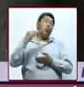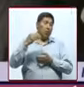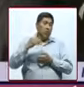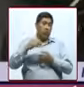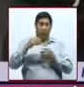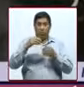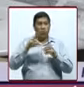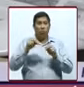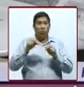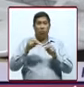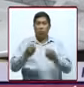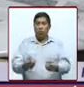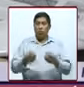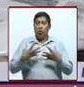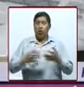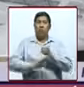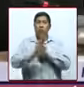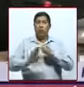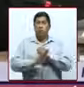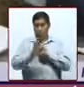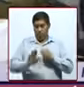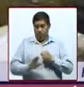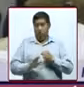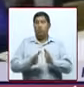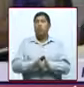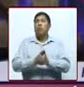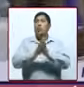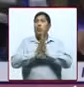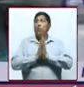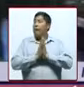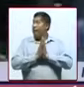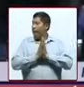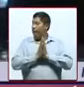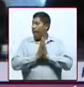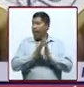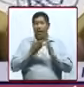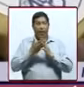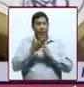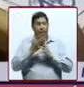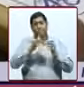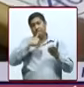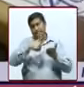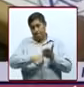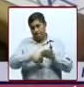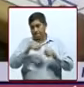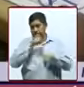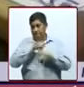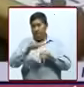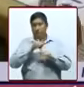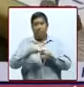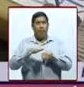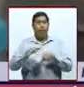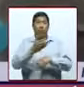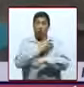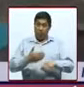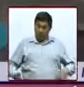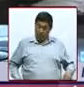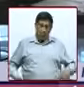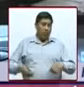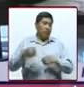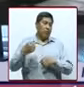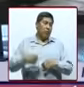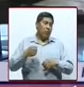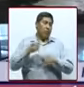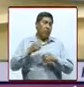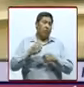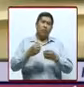presidente Nato de la Asamblea no nos ha dado la garantía. Y vamos a solicitar a través de notas al Pleno o al presidente Nato